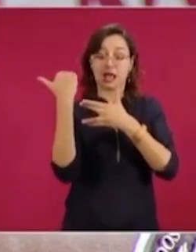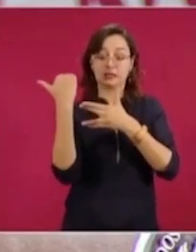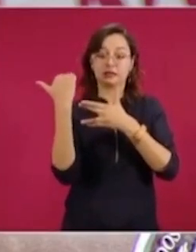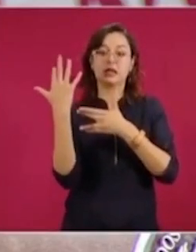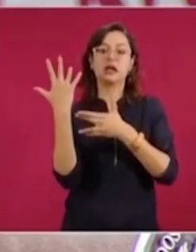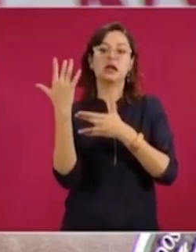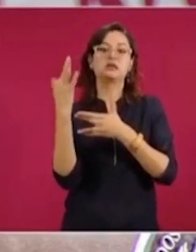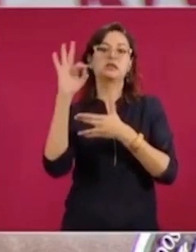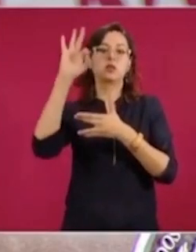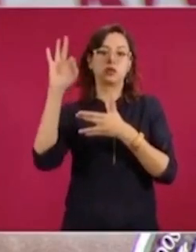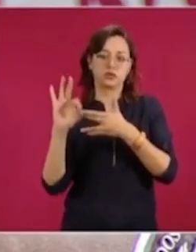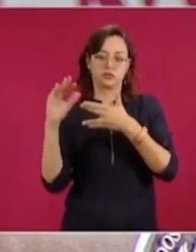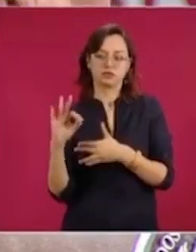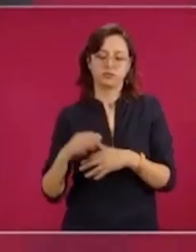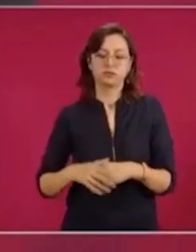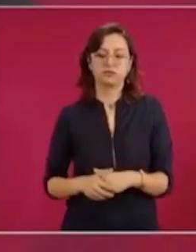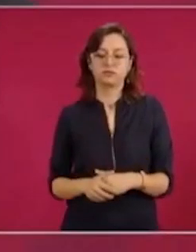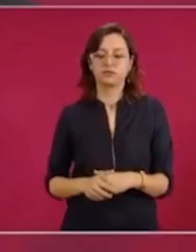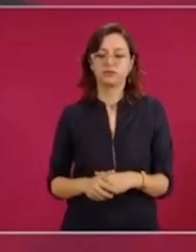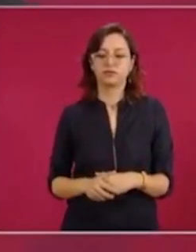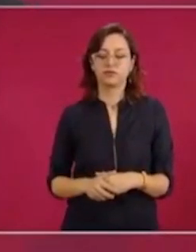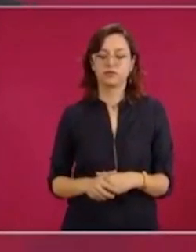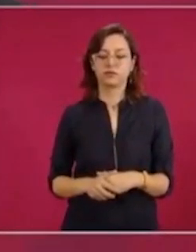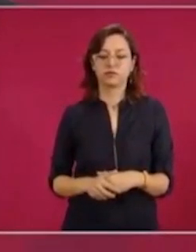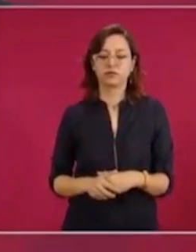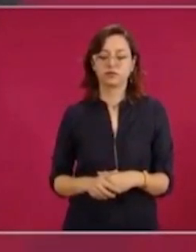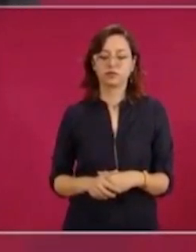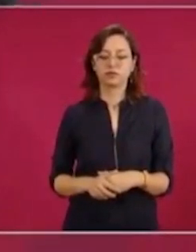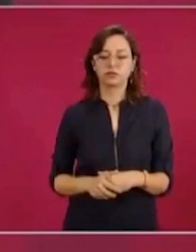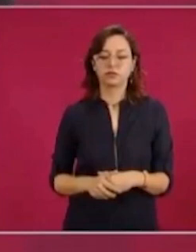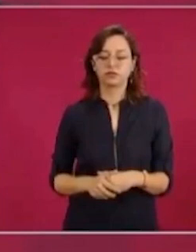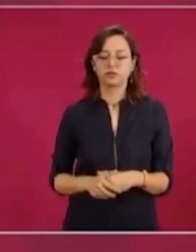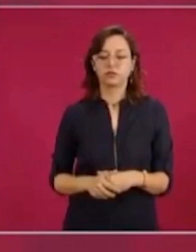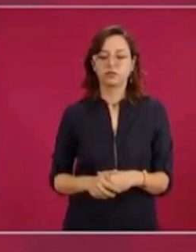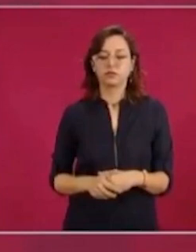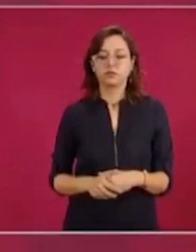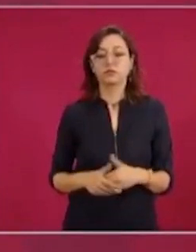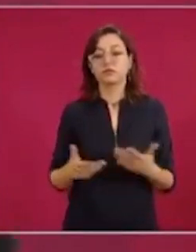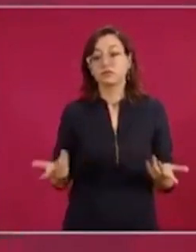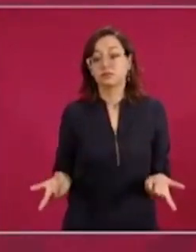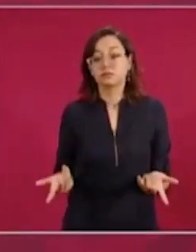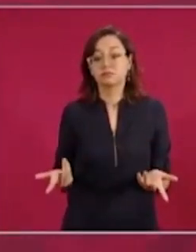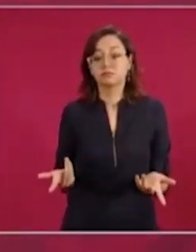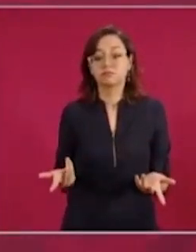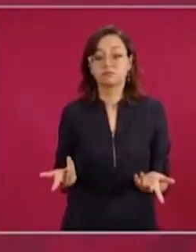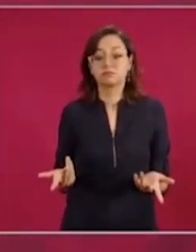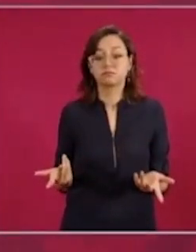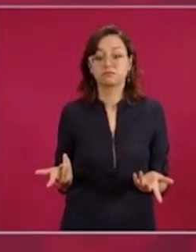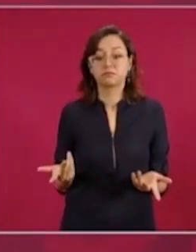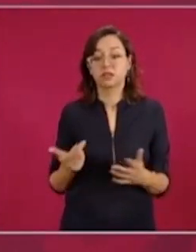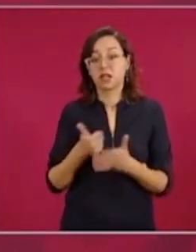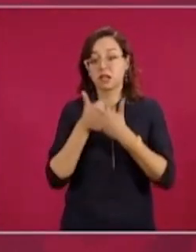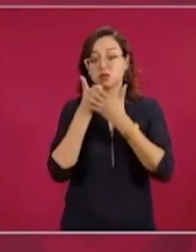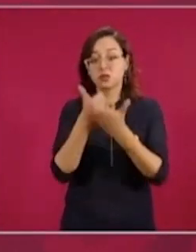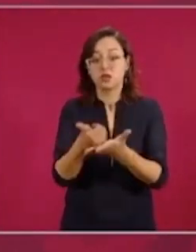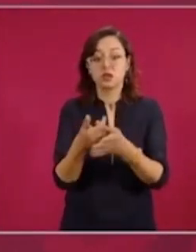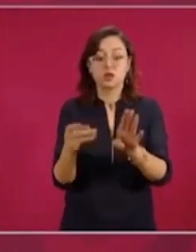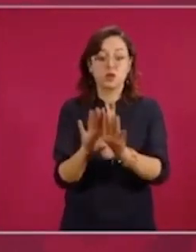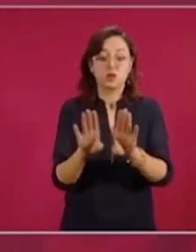de la clase media media. Ahora, ¿cómo se ayuda el 30%?